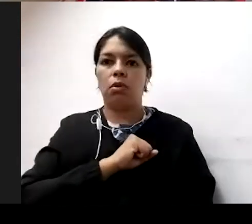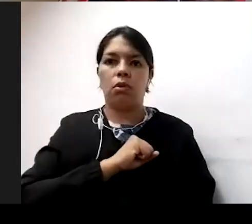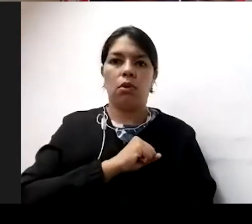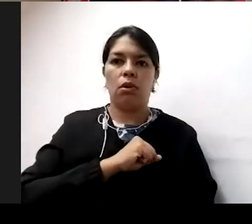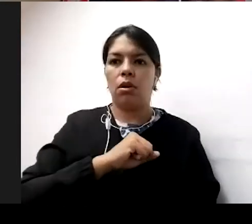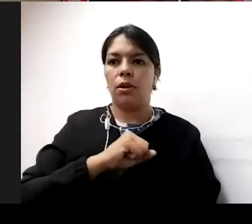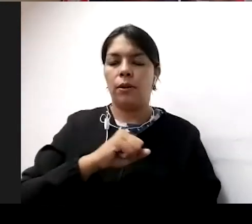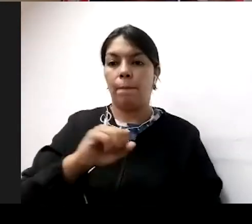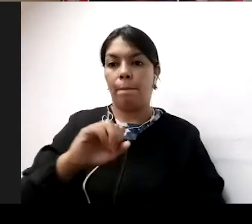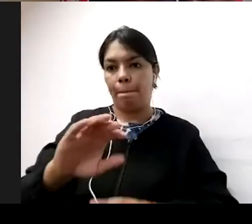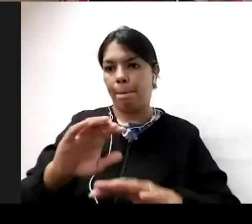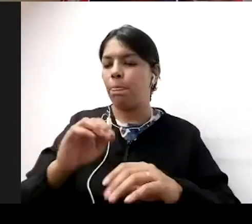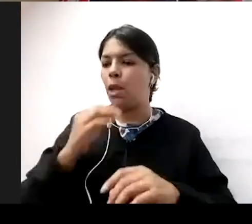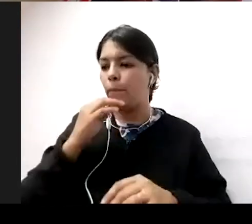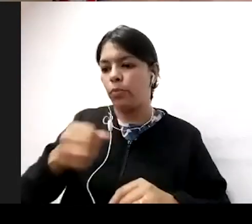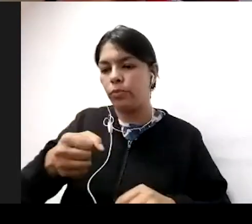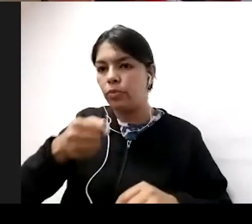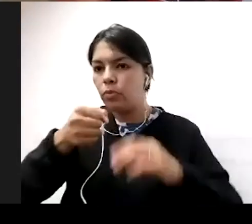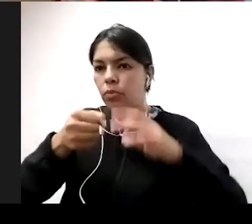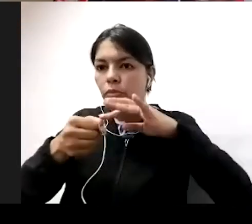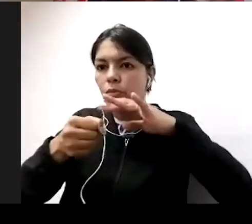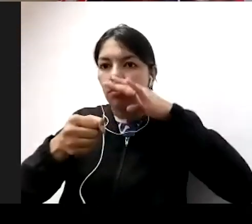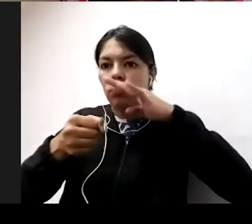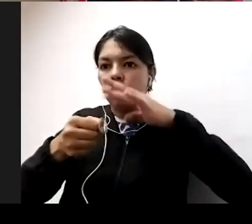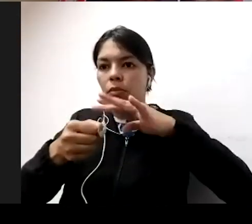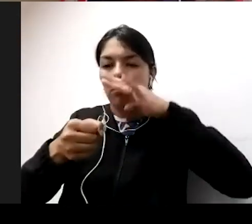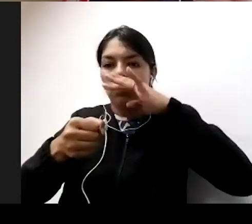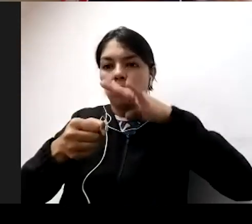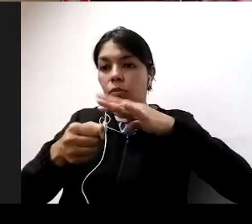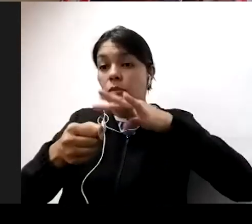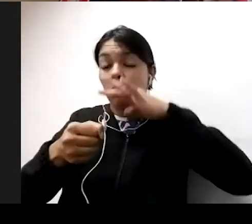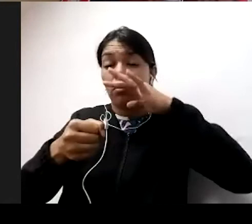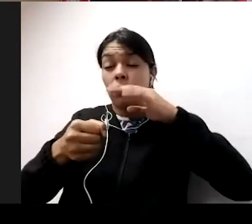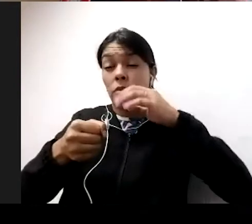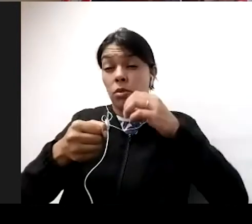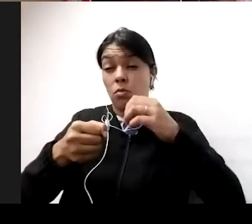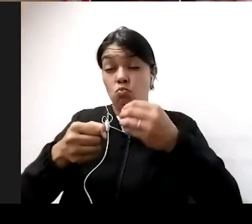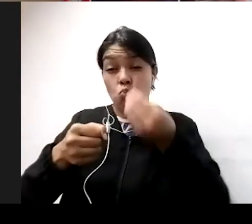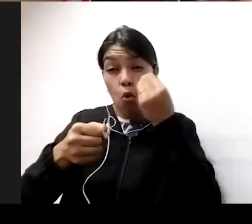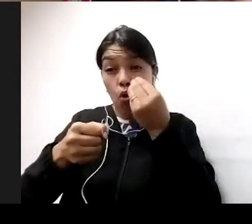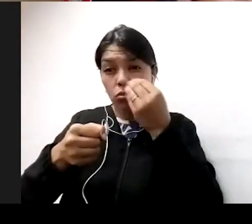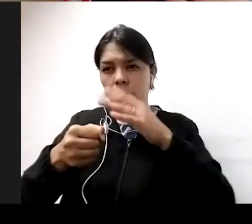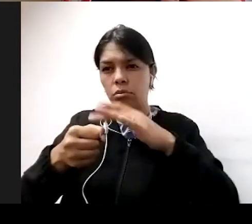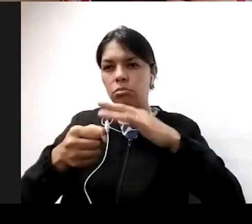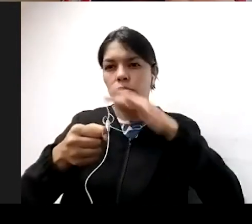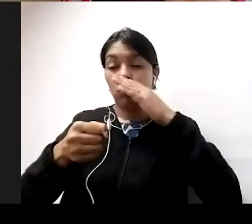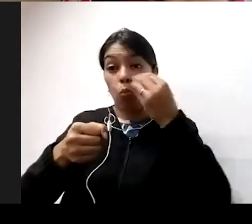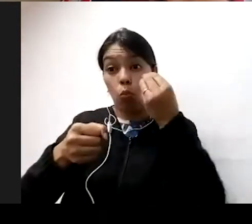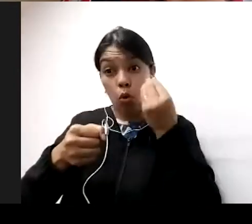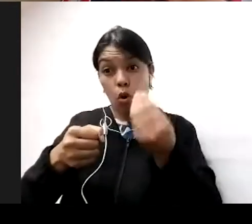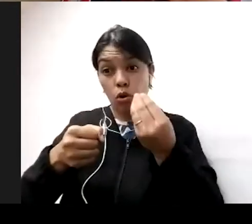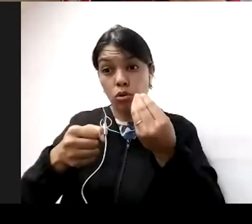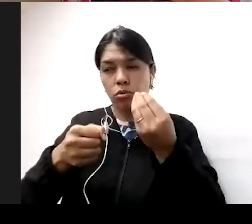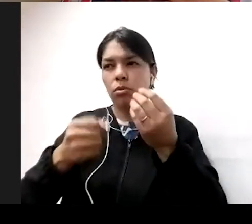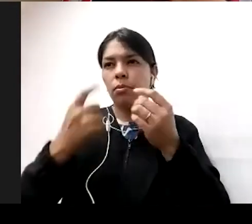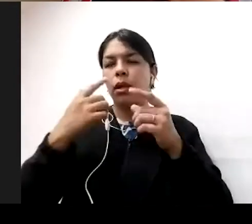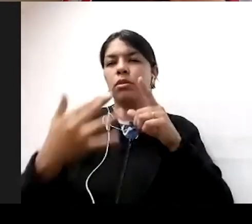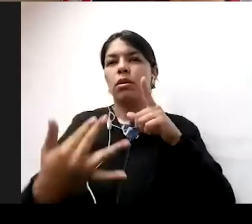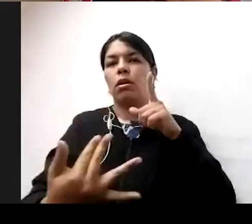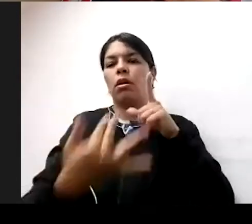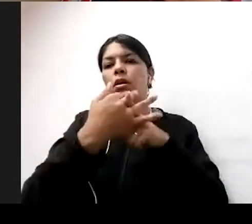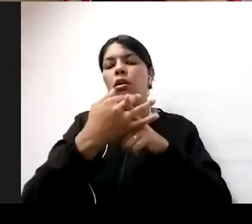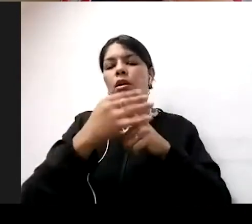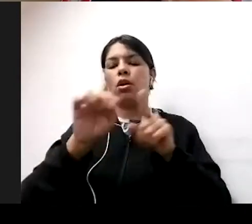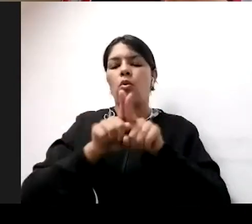gran cantidad de este líquido, de estas sustancias, puede incluso tener un efecto como de anestesia en el cuerpo y se